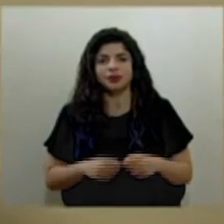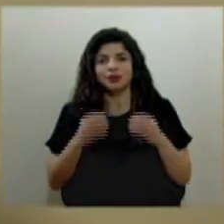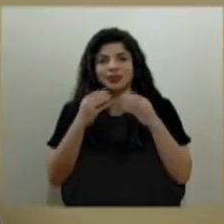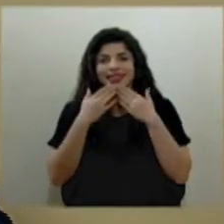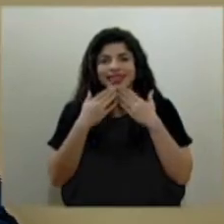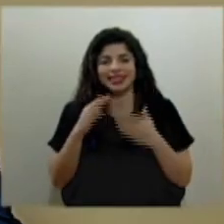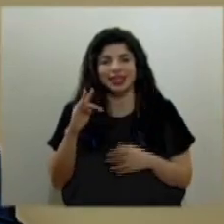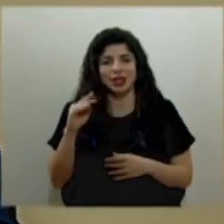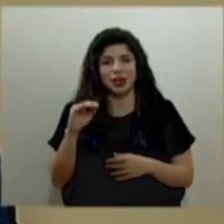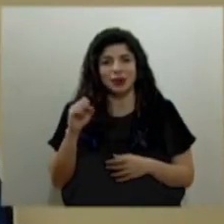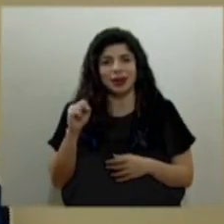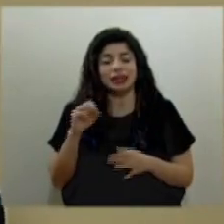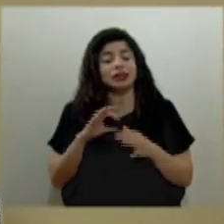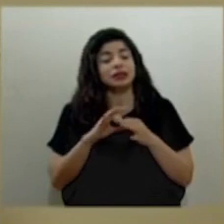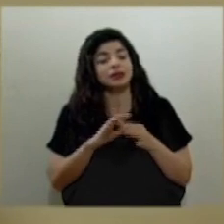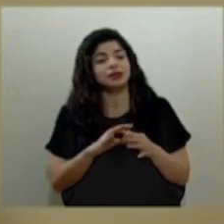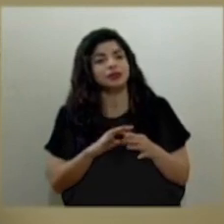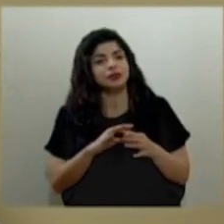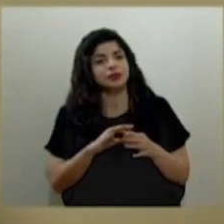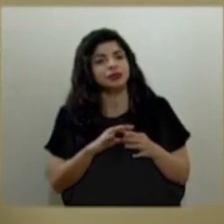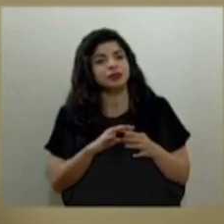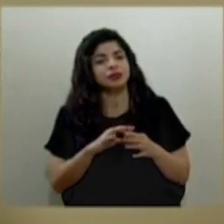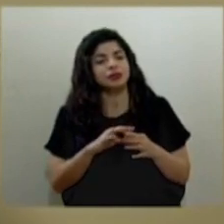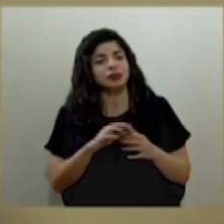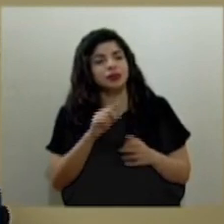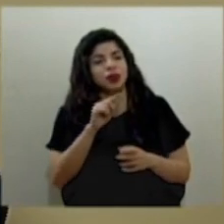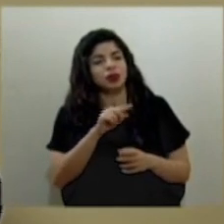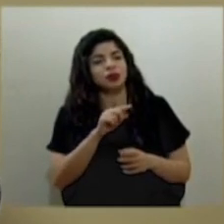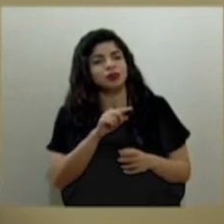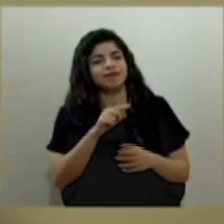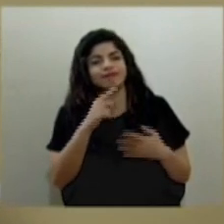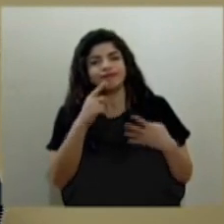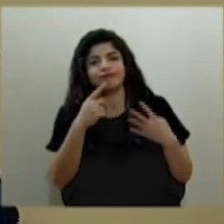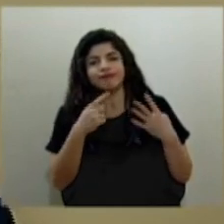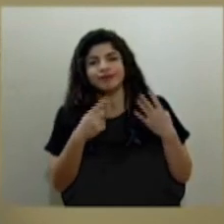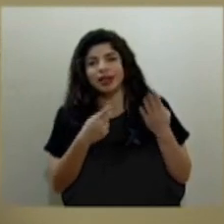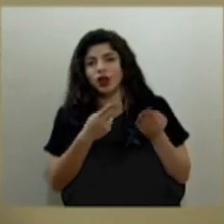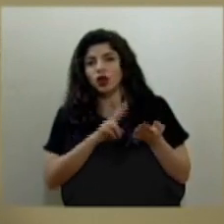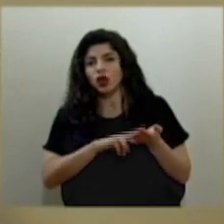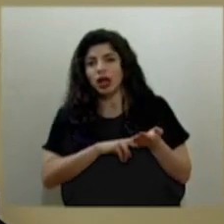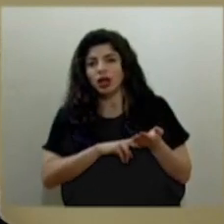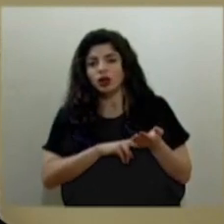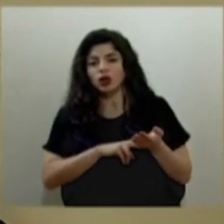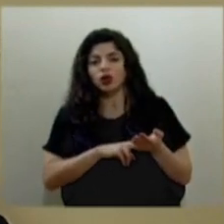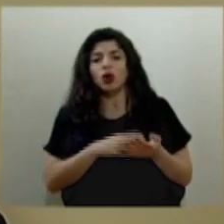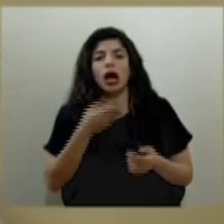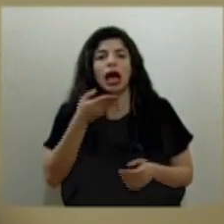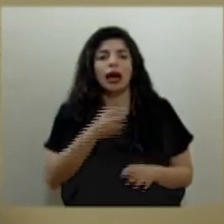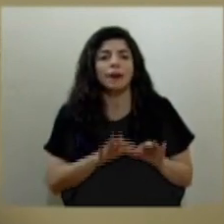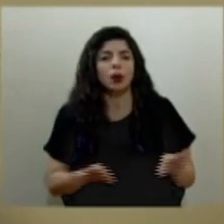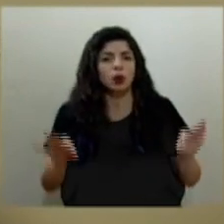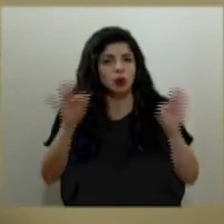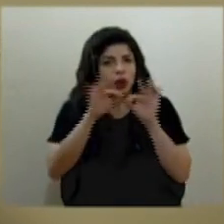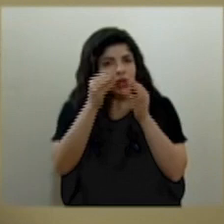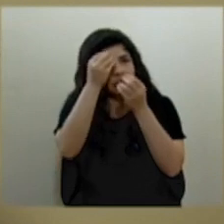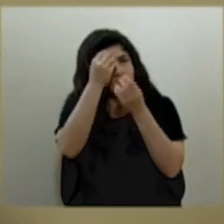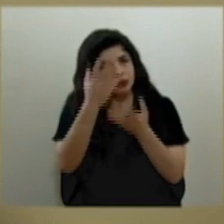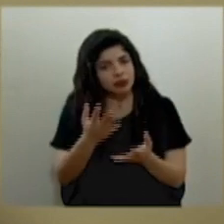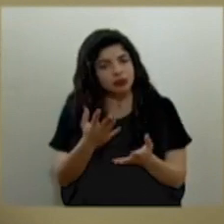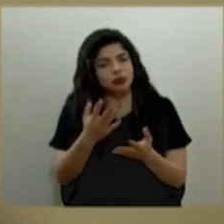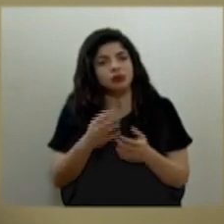Muchas gracias, Tomás. En relación con los aspectos contractuales, aquí es importante mencionar